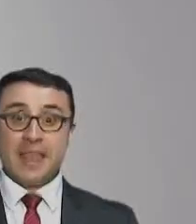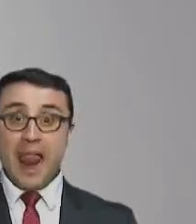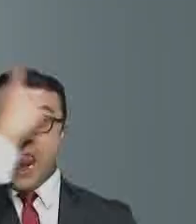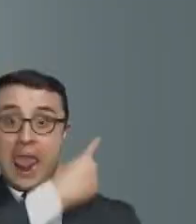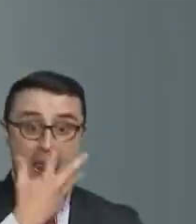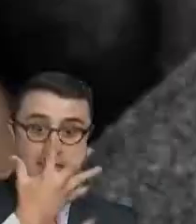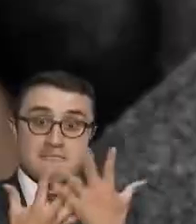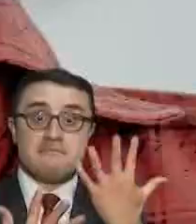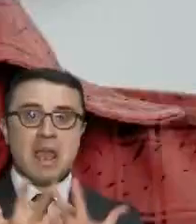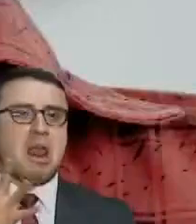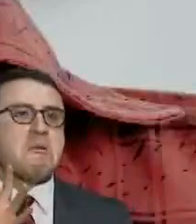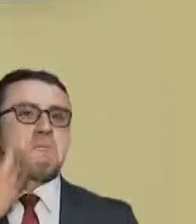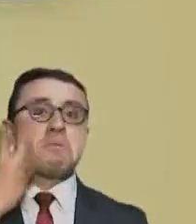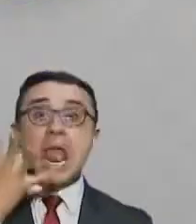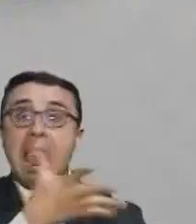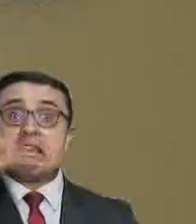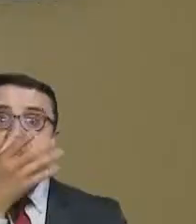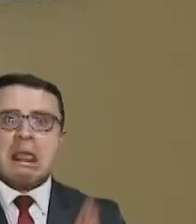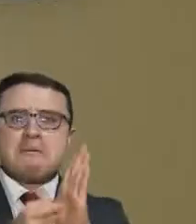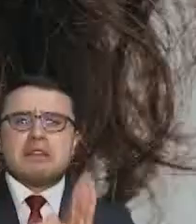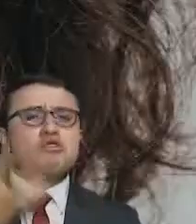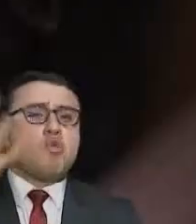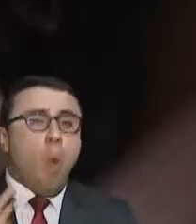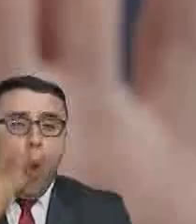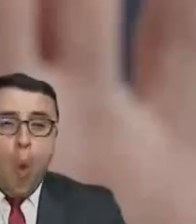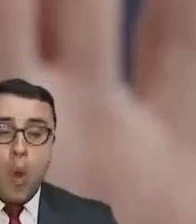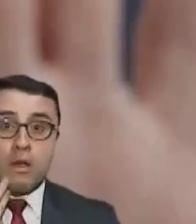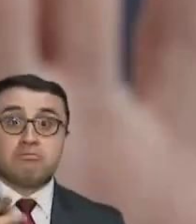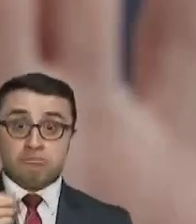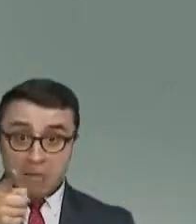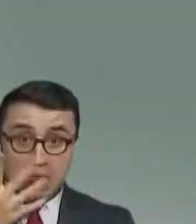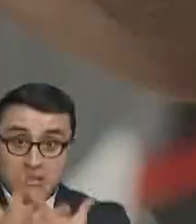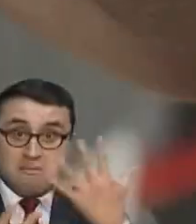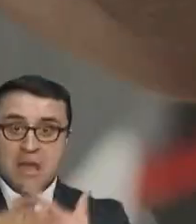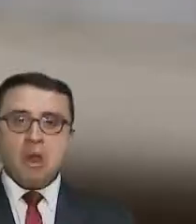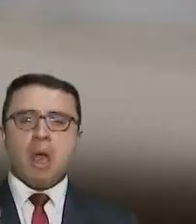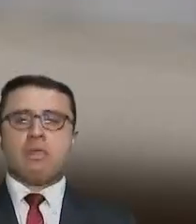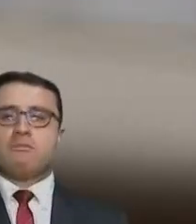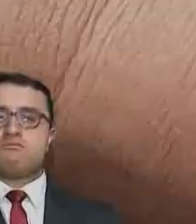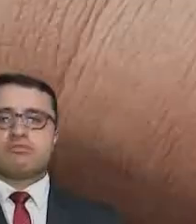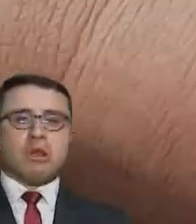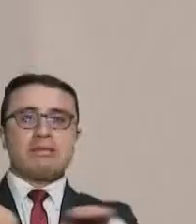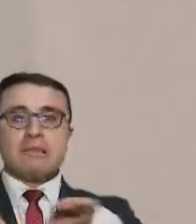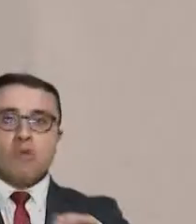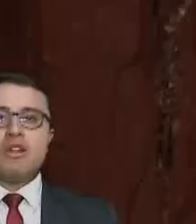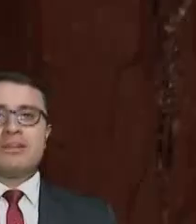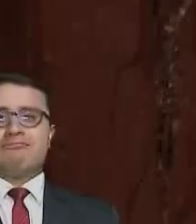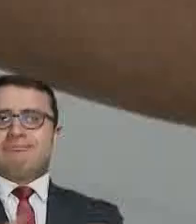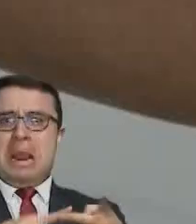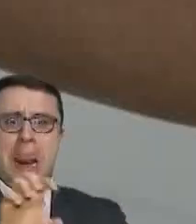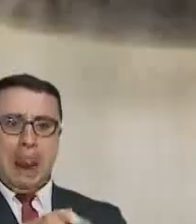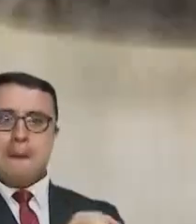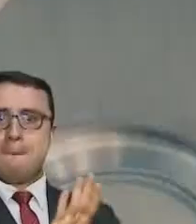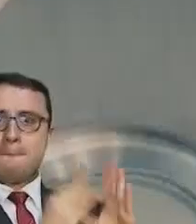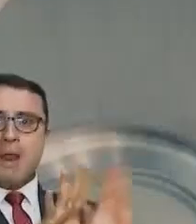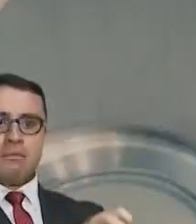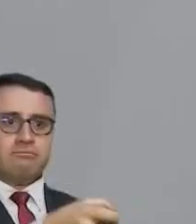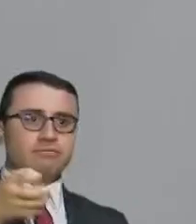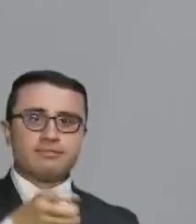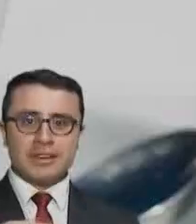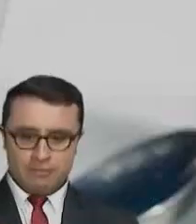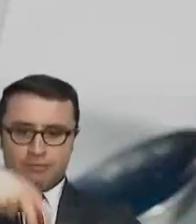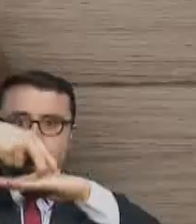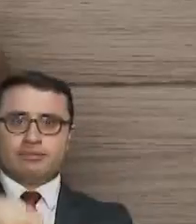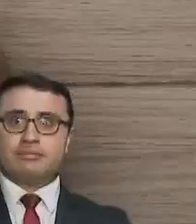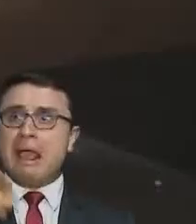Te tocas la cara más de 500 veces al día con las manos, las mismas que tocaron el medio de transporte y la puerta y el ascensor y